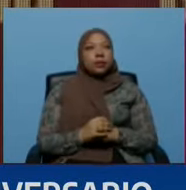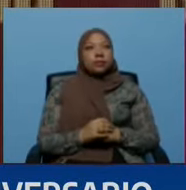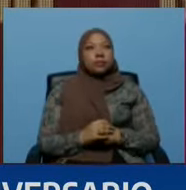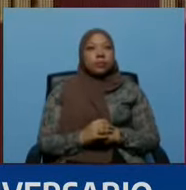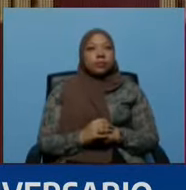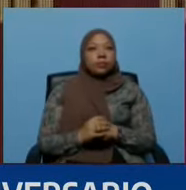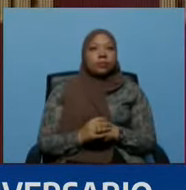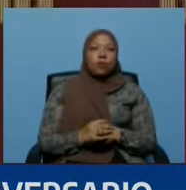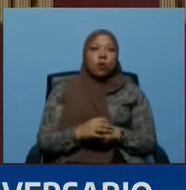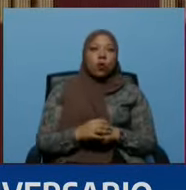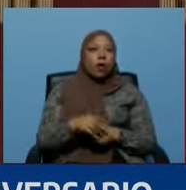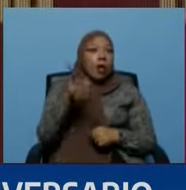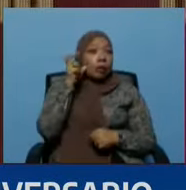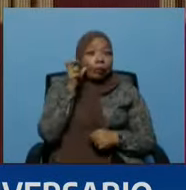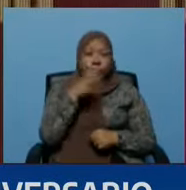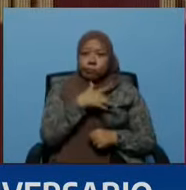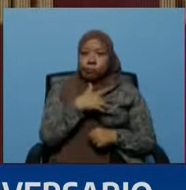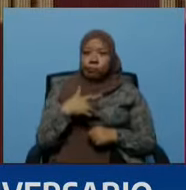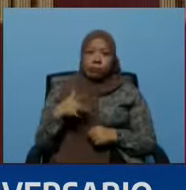No, pero déjeme contar, no quiero saber.